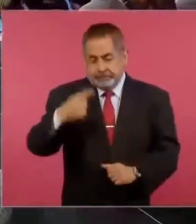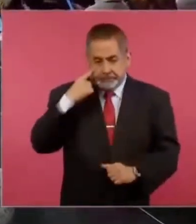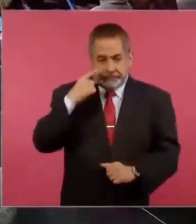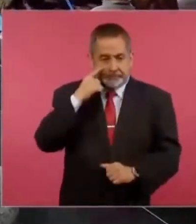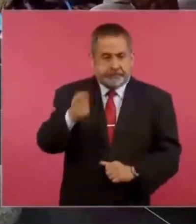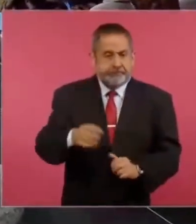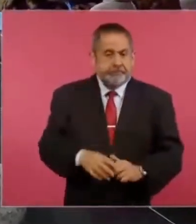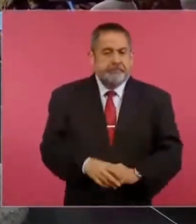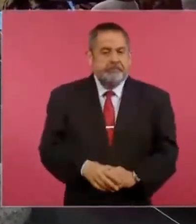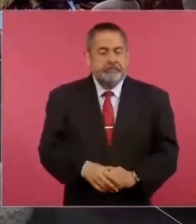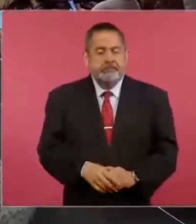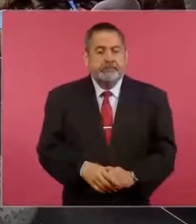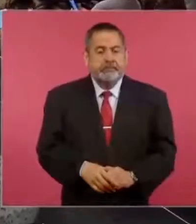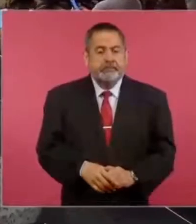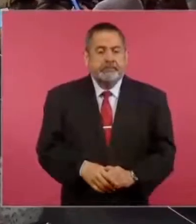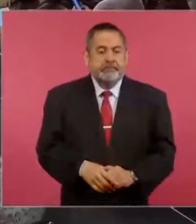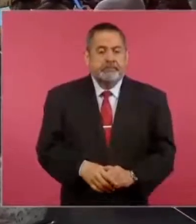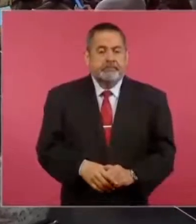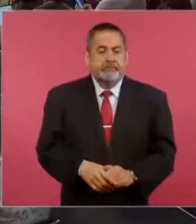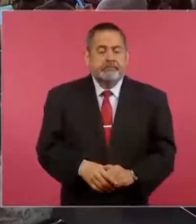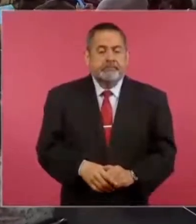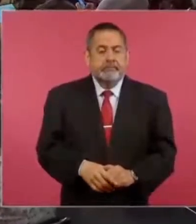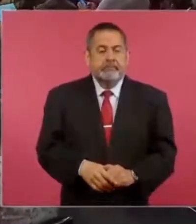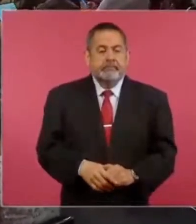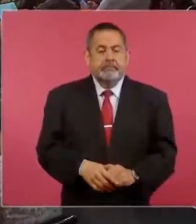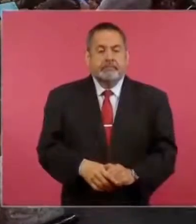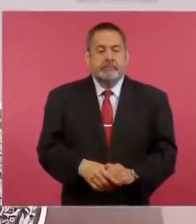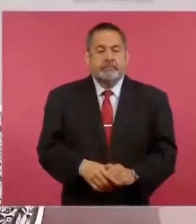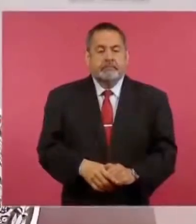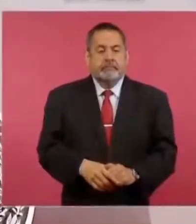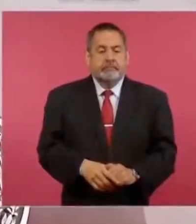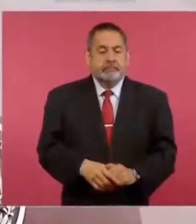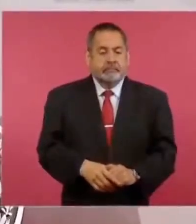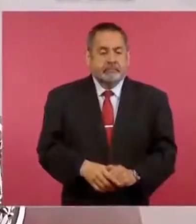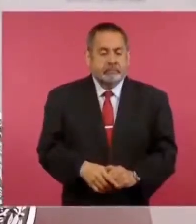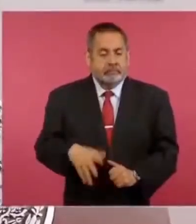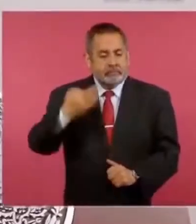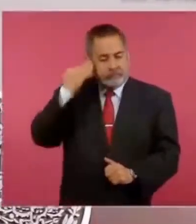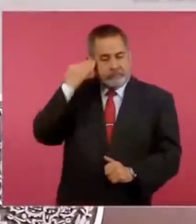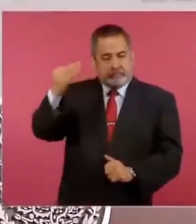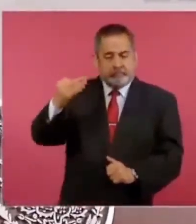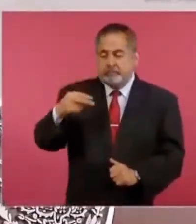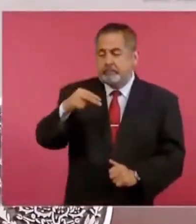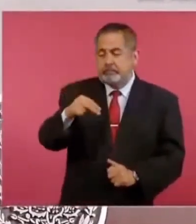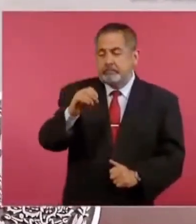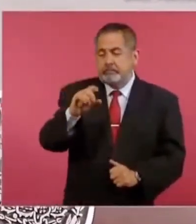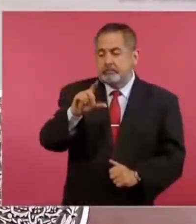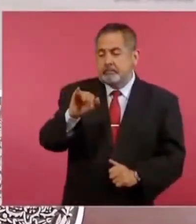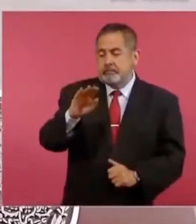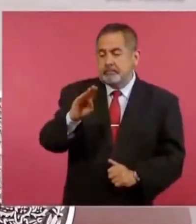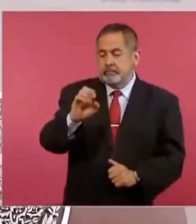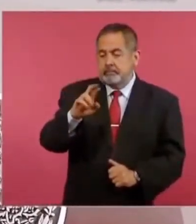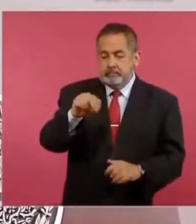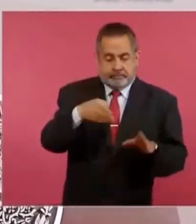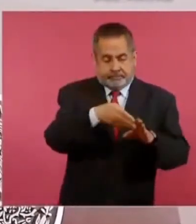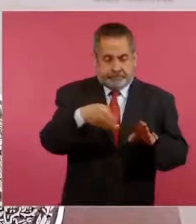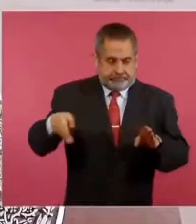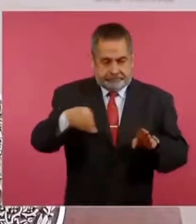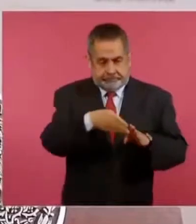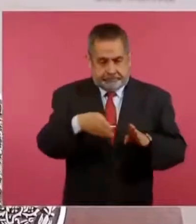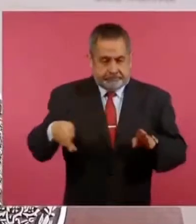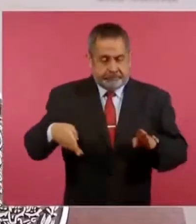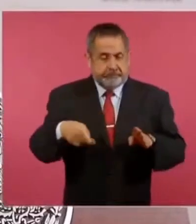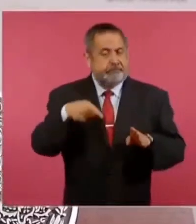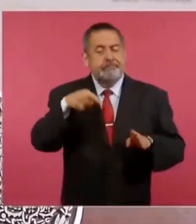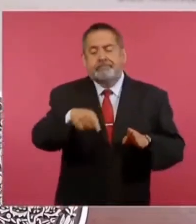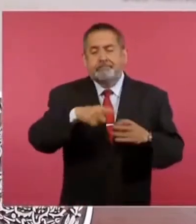miren, todo el periodo neoliberal fue